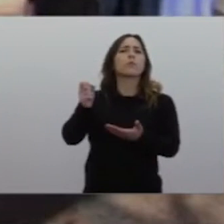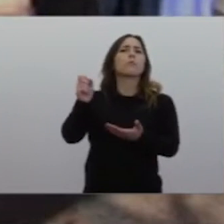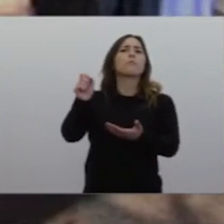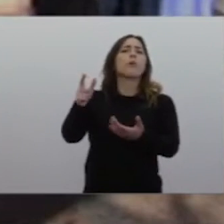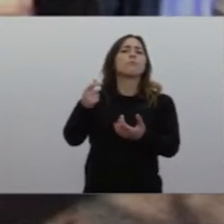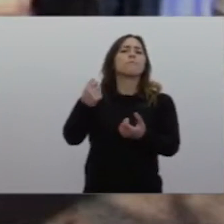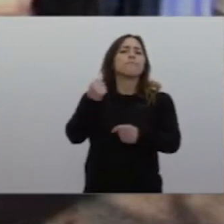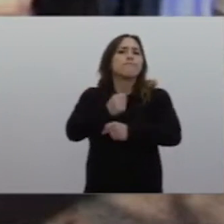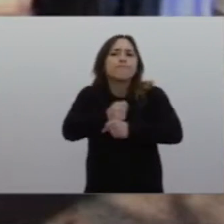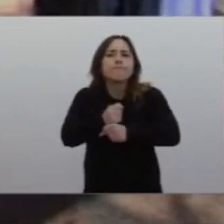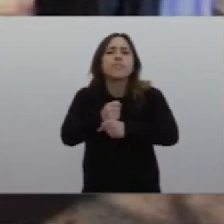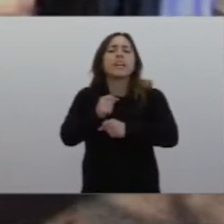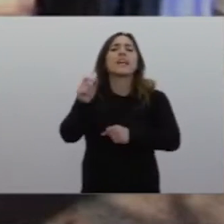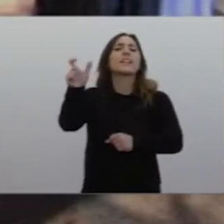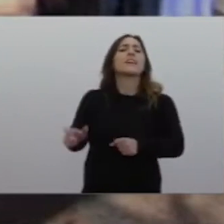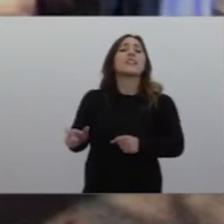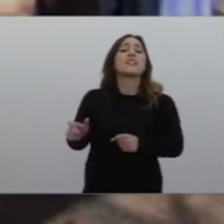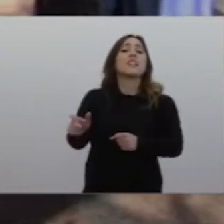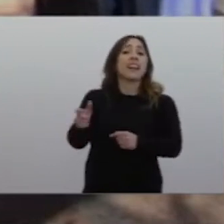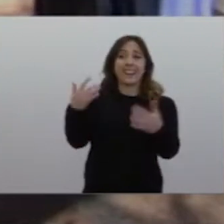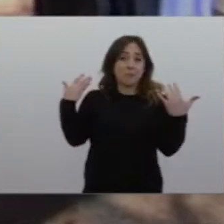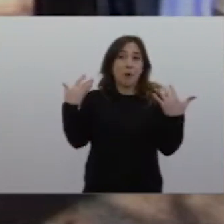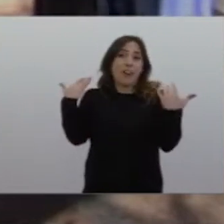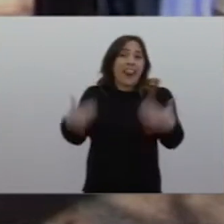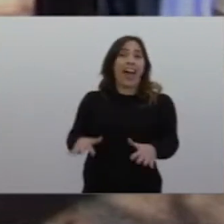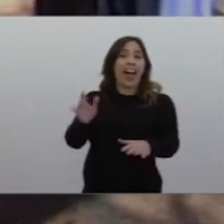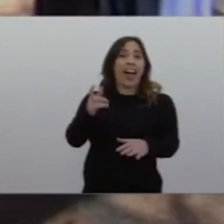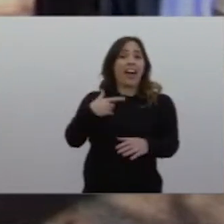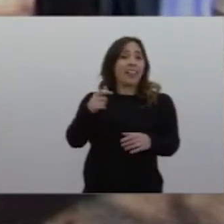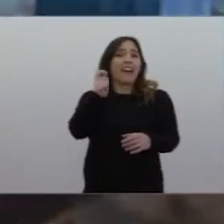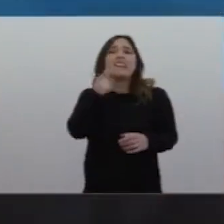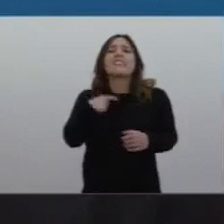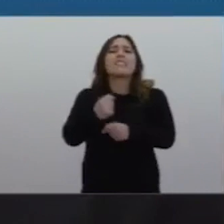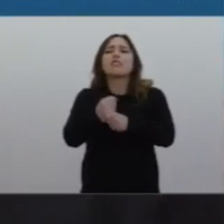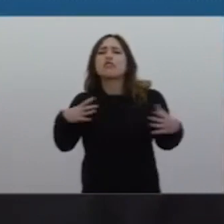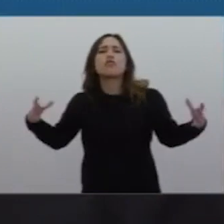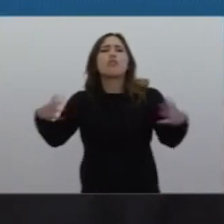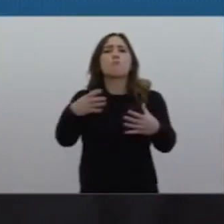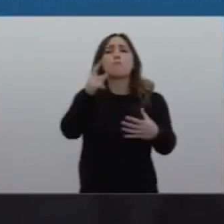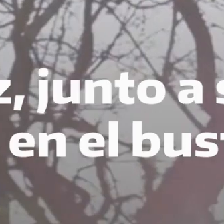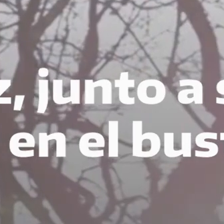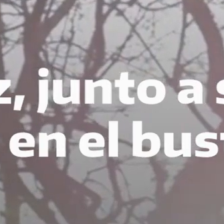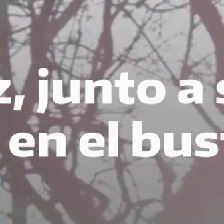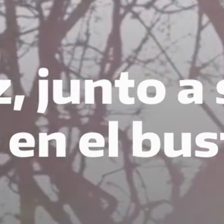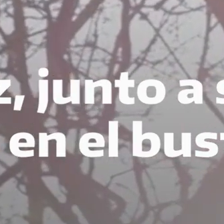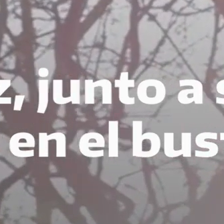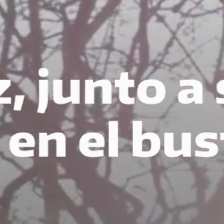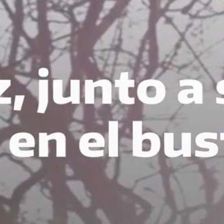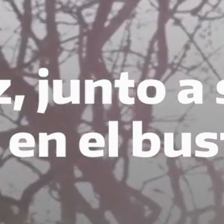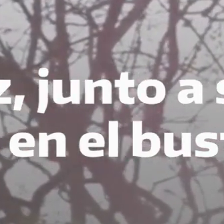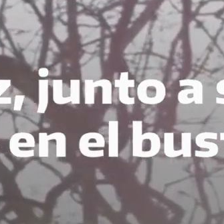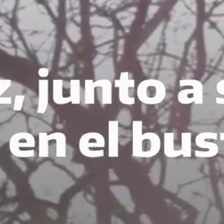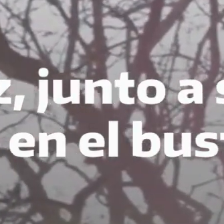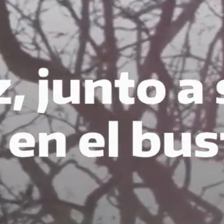que sin prácticamente nada, con un grupo de hombres, esa disciplina y esa